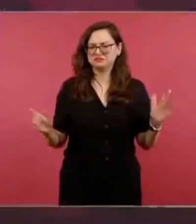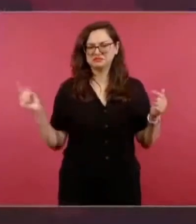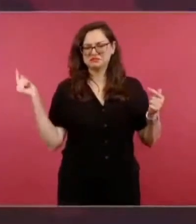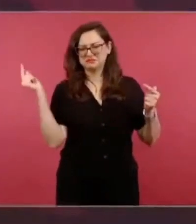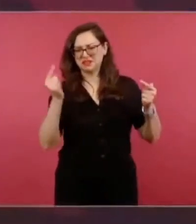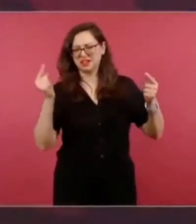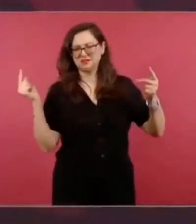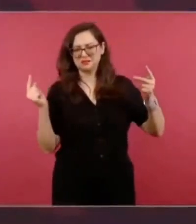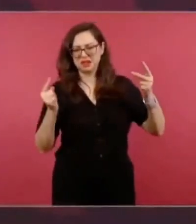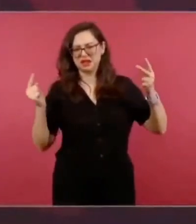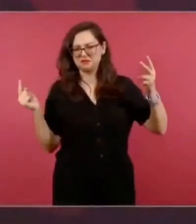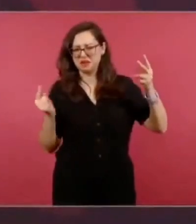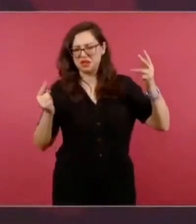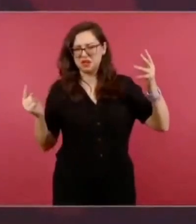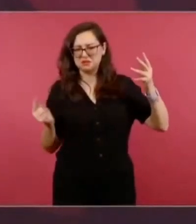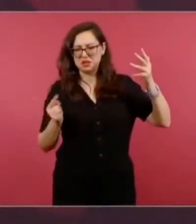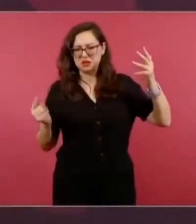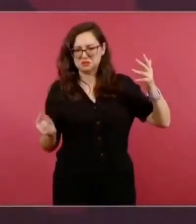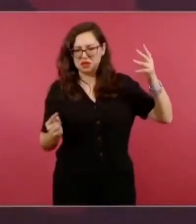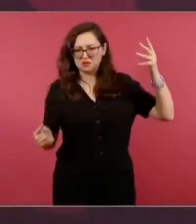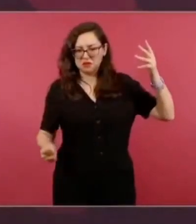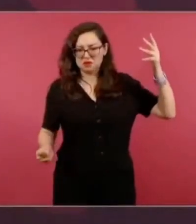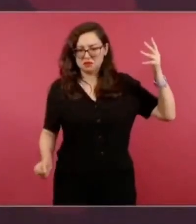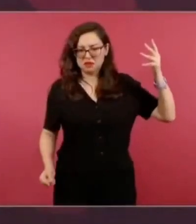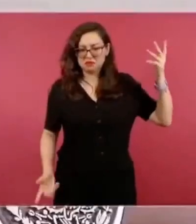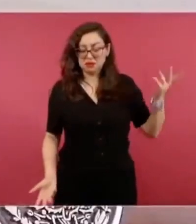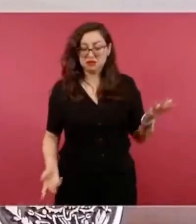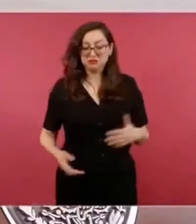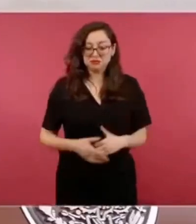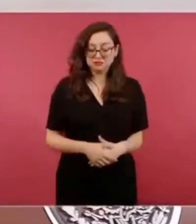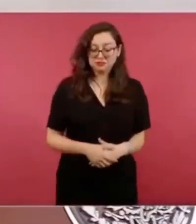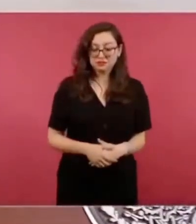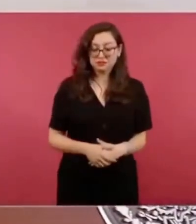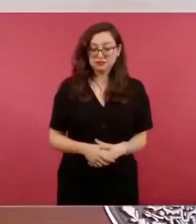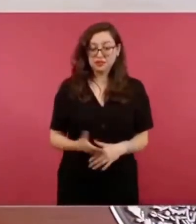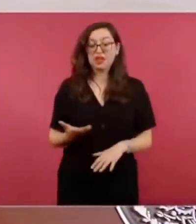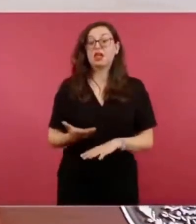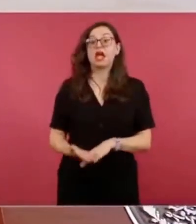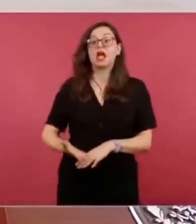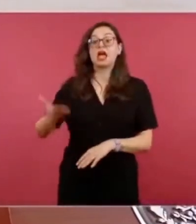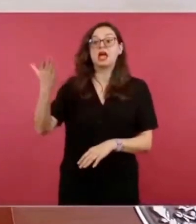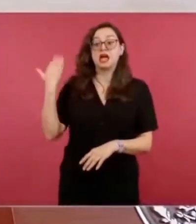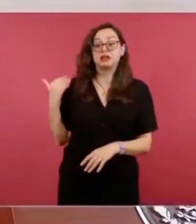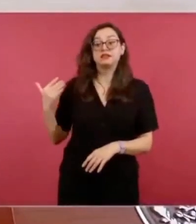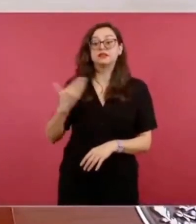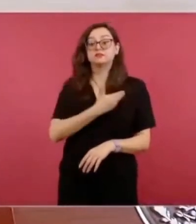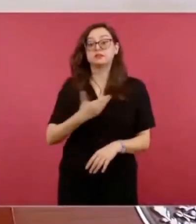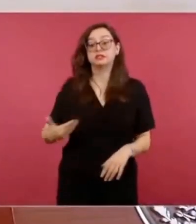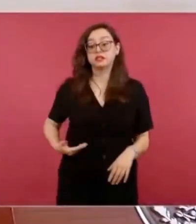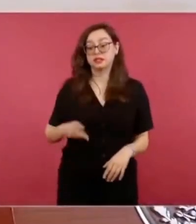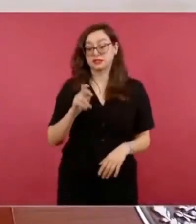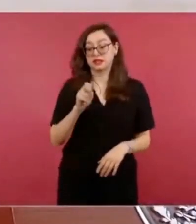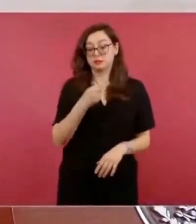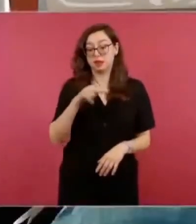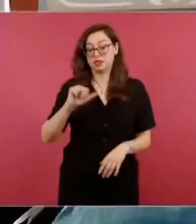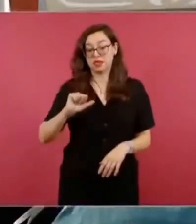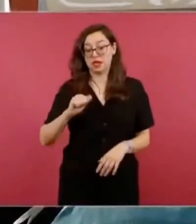así yo gano la mitad de lo que ganaba el licenciado Peña Nieto.